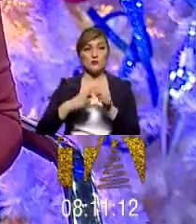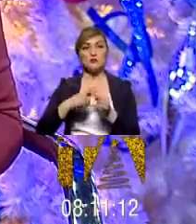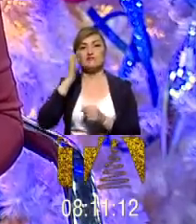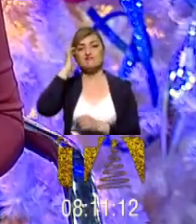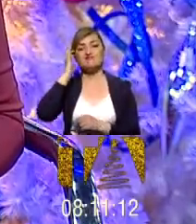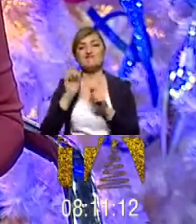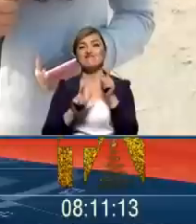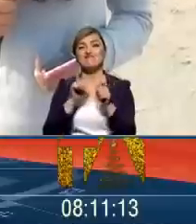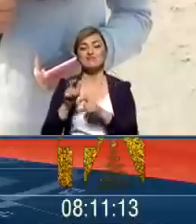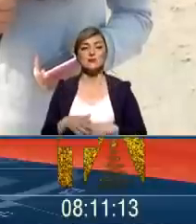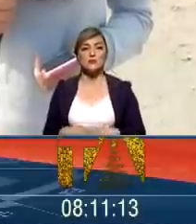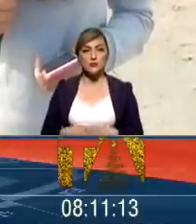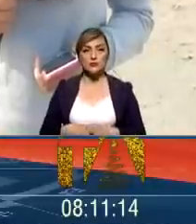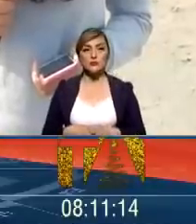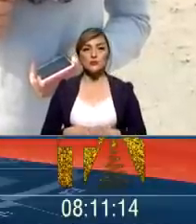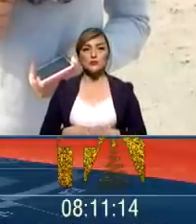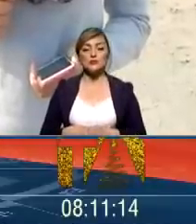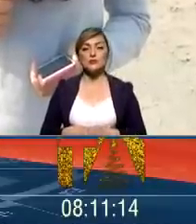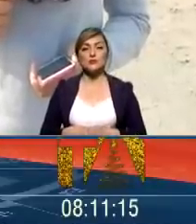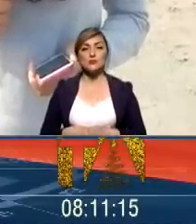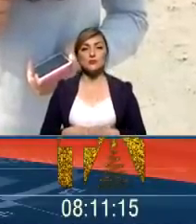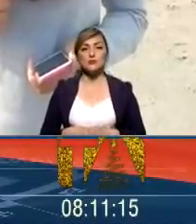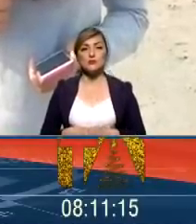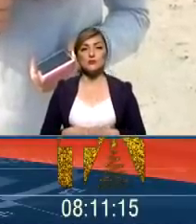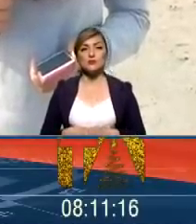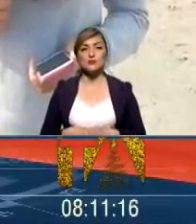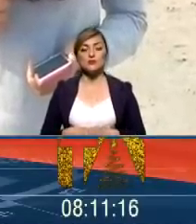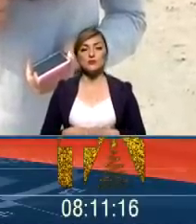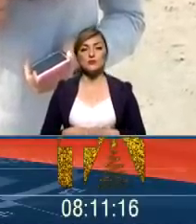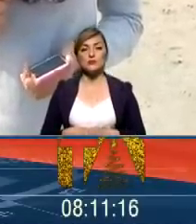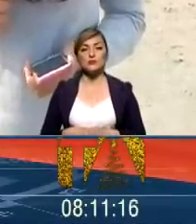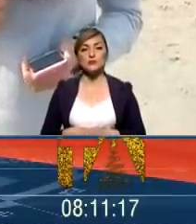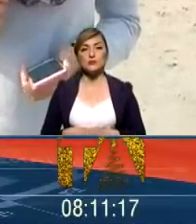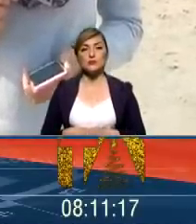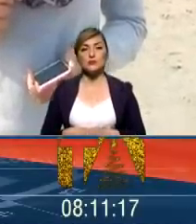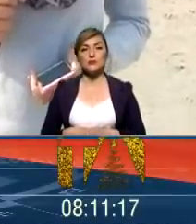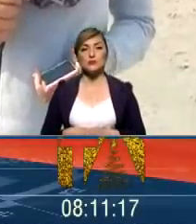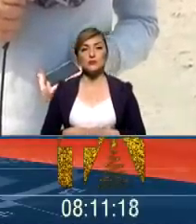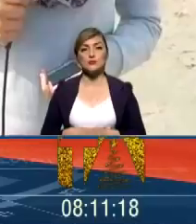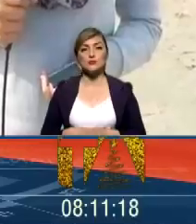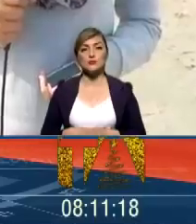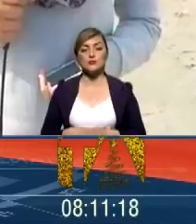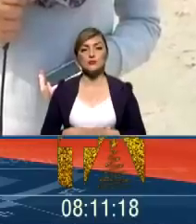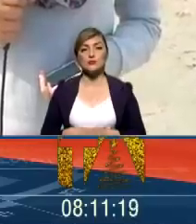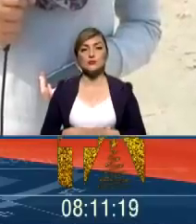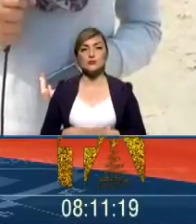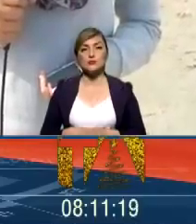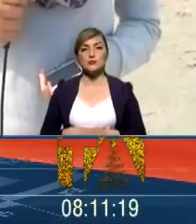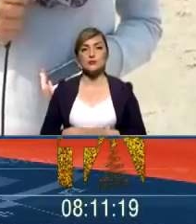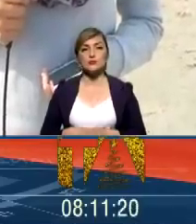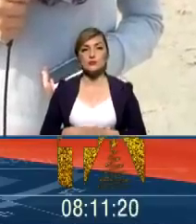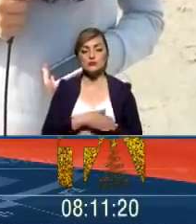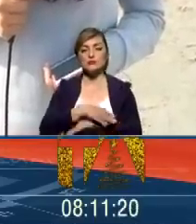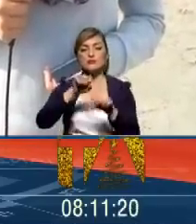nuestros vecinos. Nuestra compañera Stephanie Paz se encuentra con ellos. Steffi, cuéntanos, ¿cuál es la vía que está